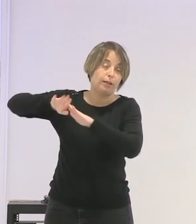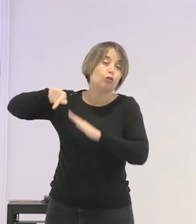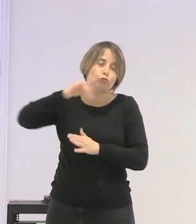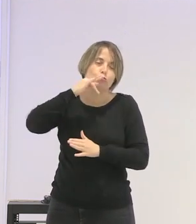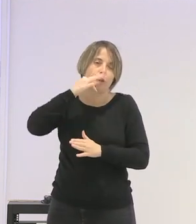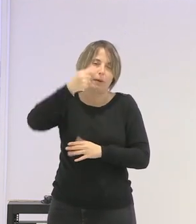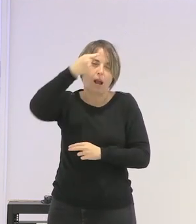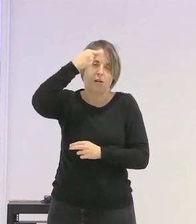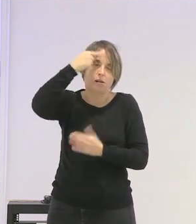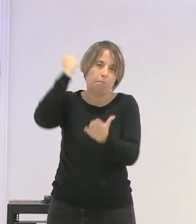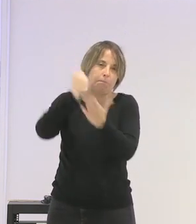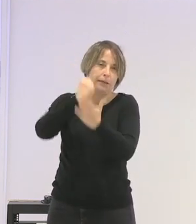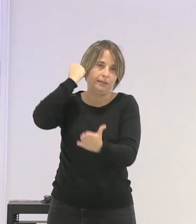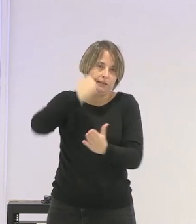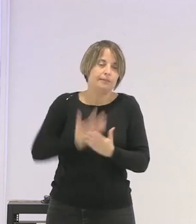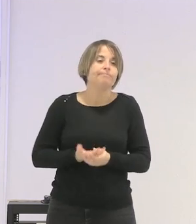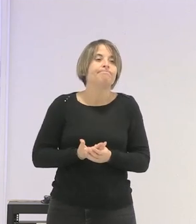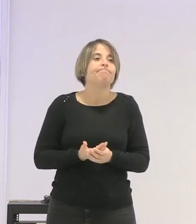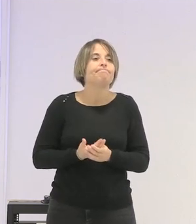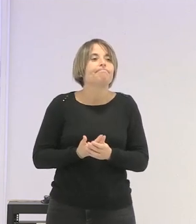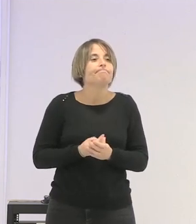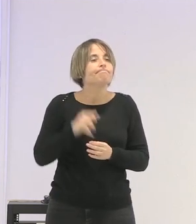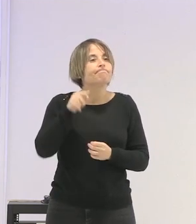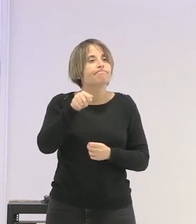presente ahí, ¿no? Entonces, también hay una manera